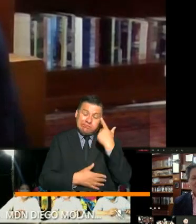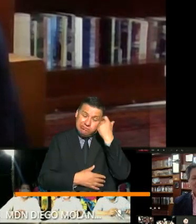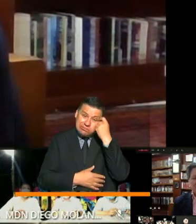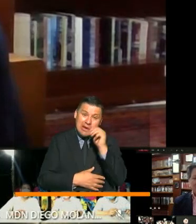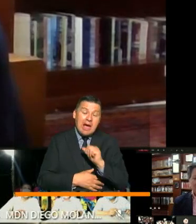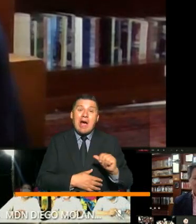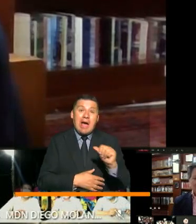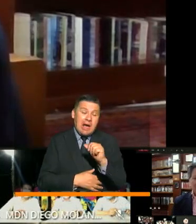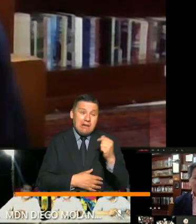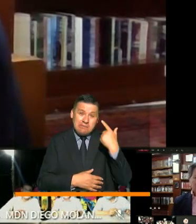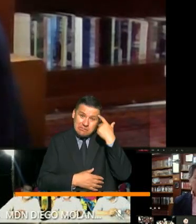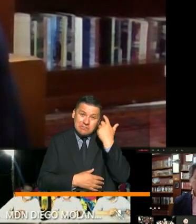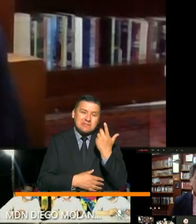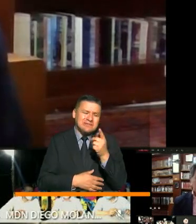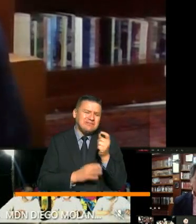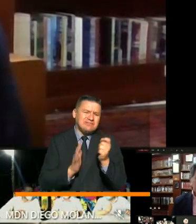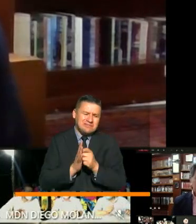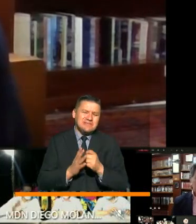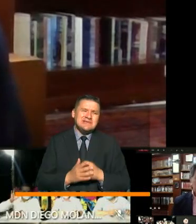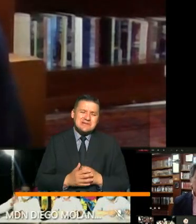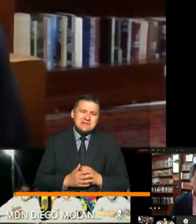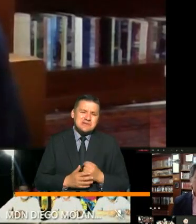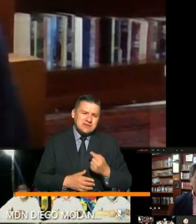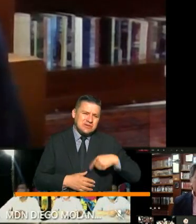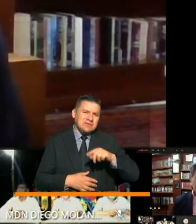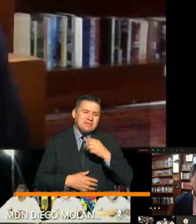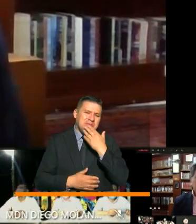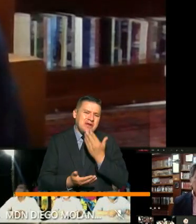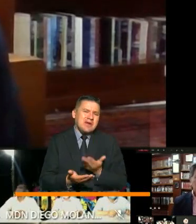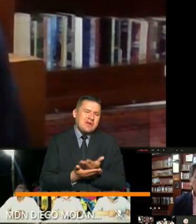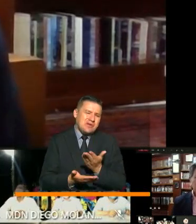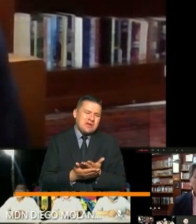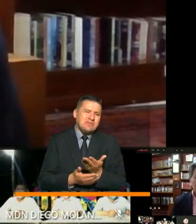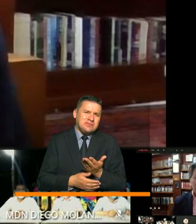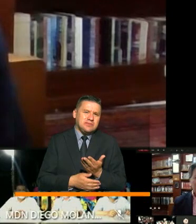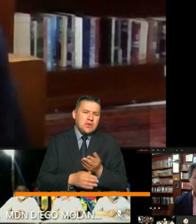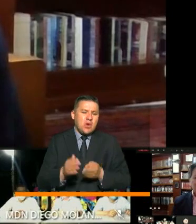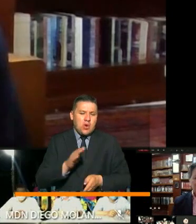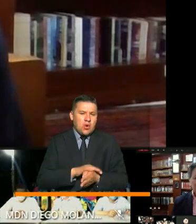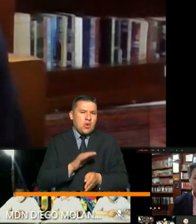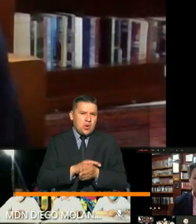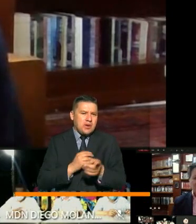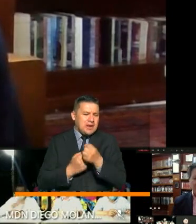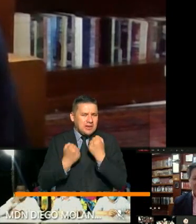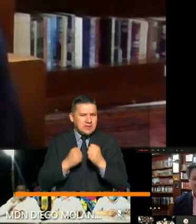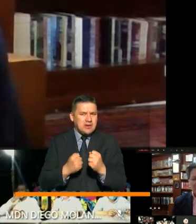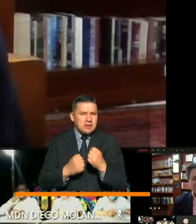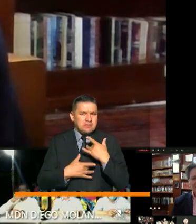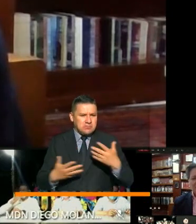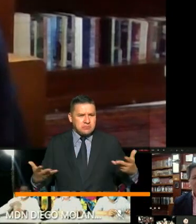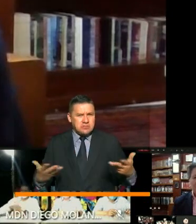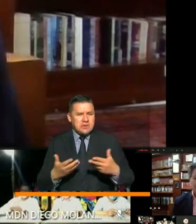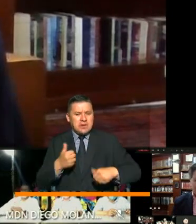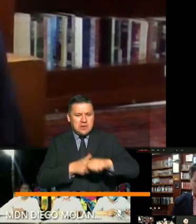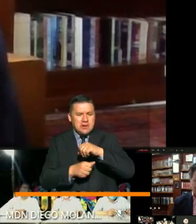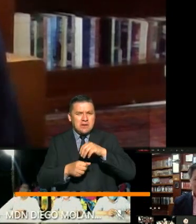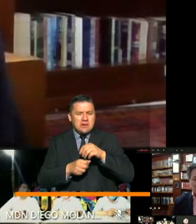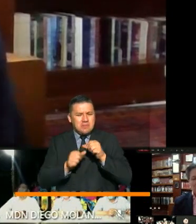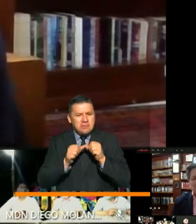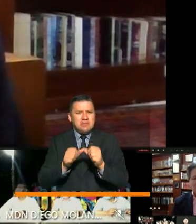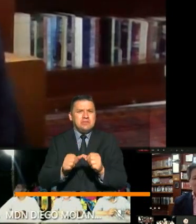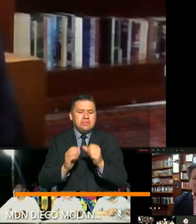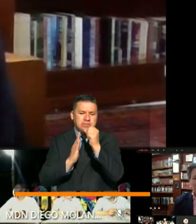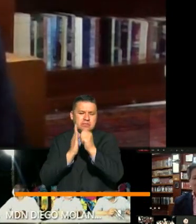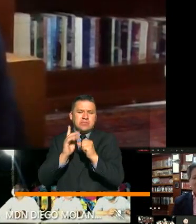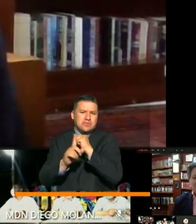las mujeres. Y para eso nosotros recomendaríamos no solo continuar el esfuerzo solidario realizado para mantener